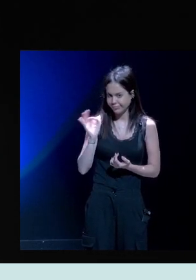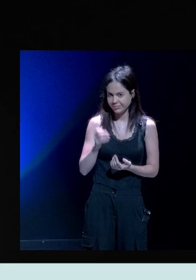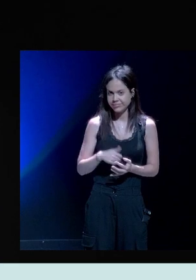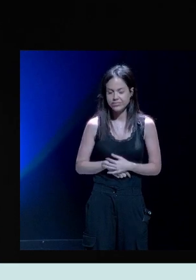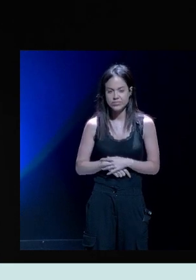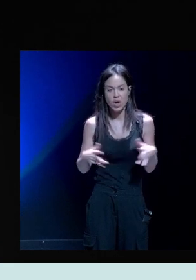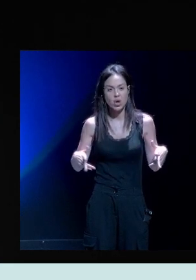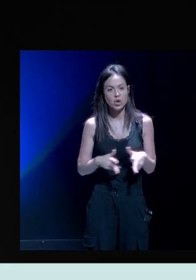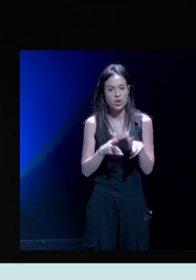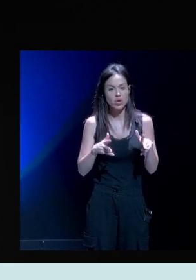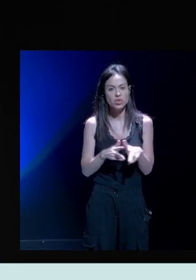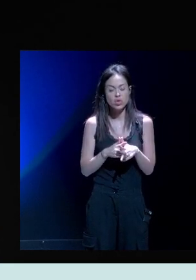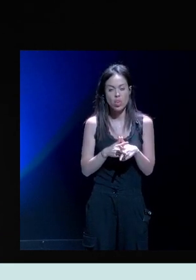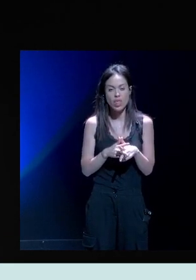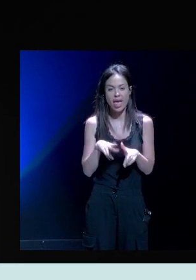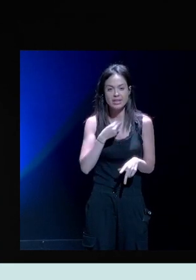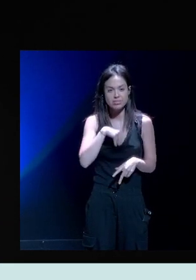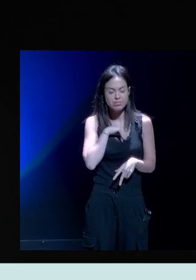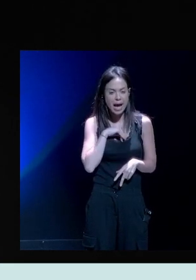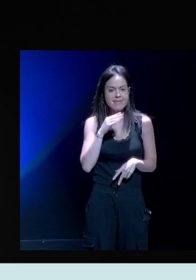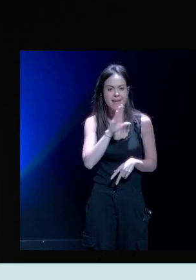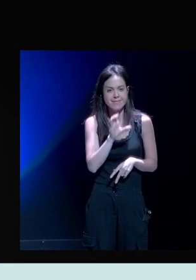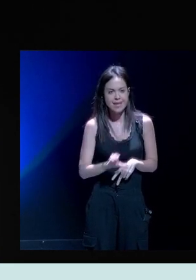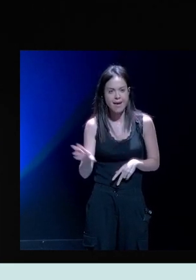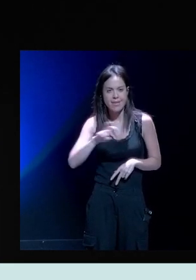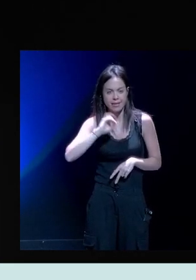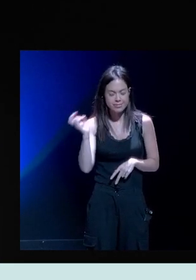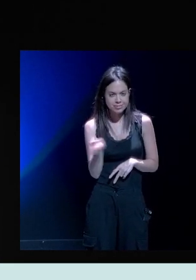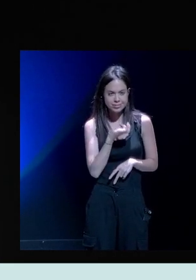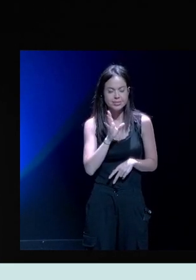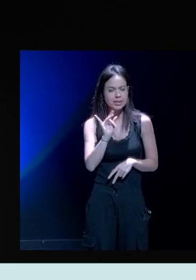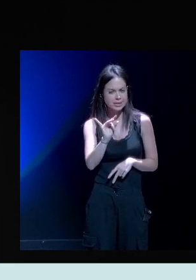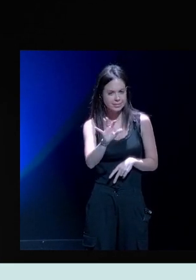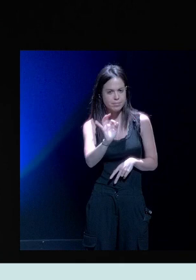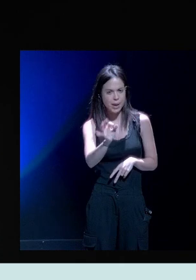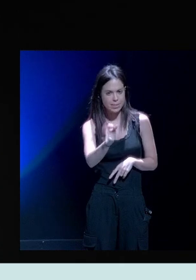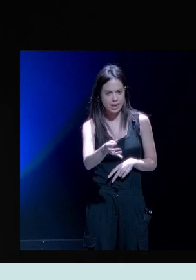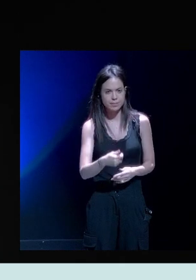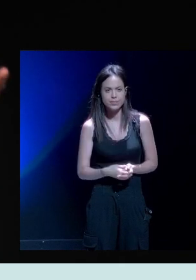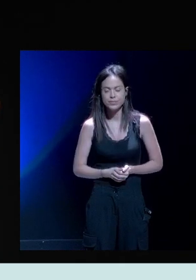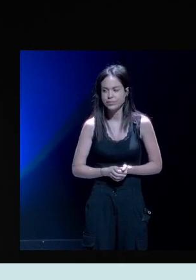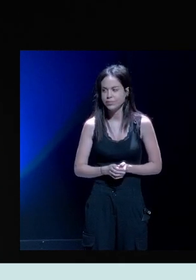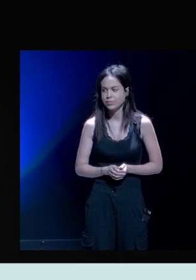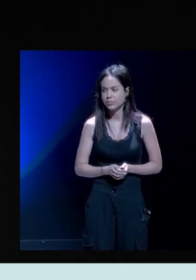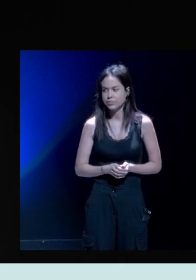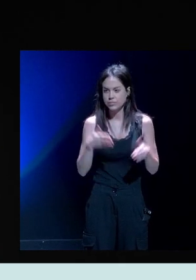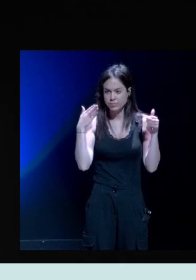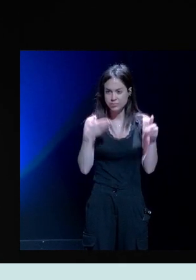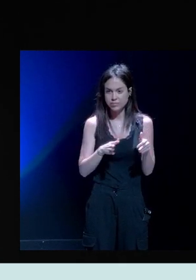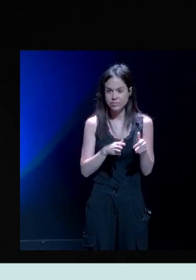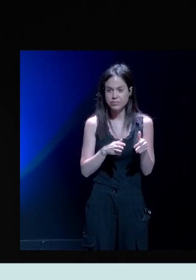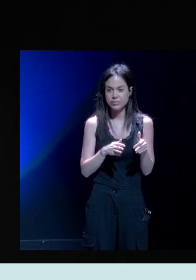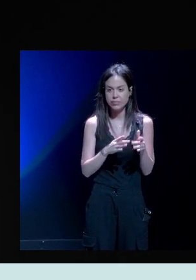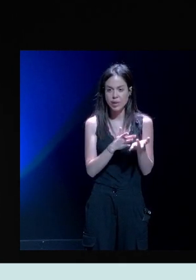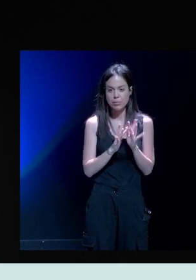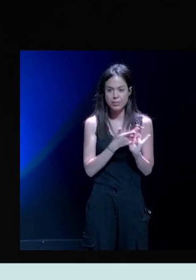Las sociedades mediterráneas, tiene usted razón, sí, insisten más en el vínculo de